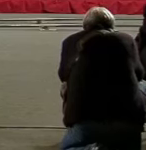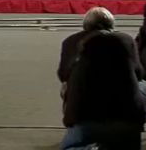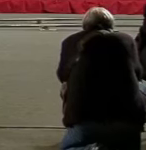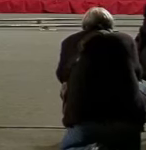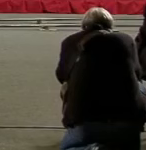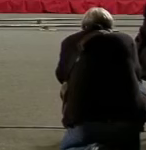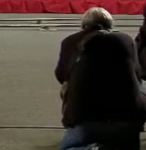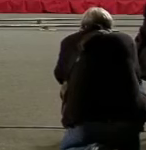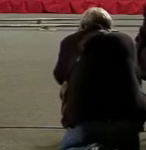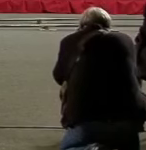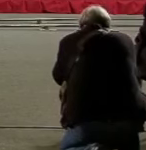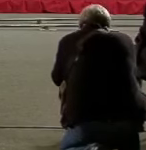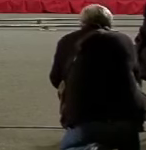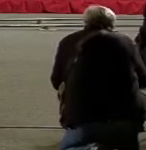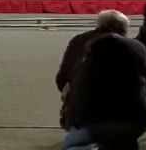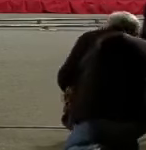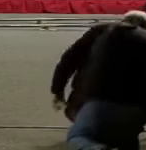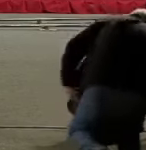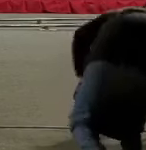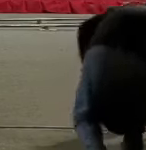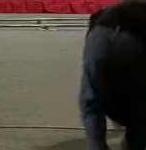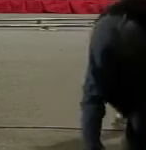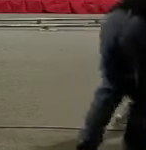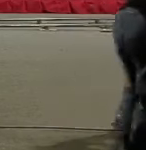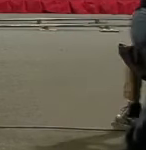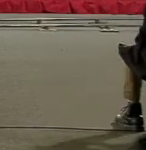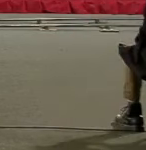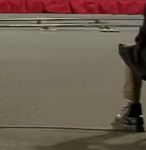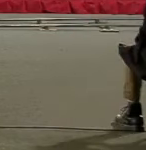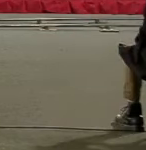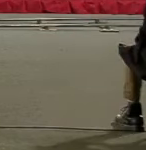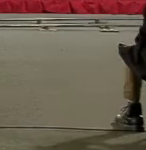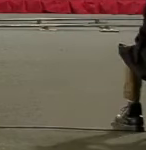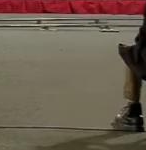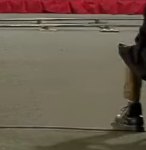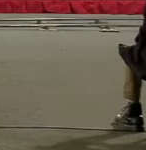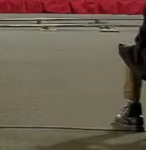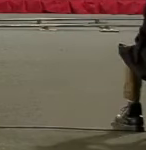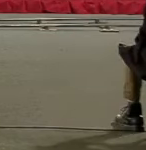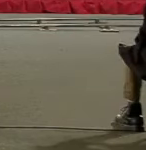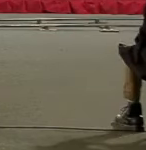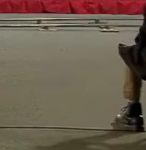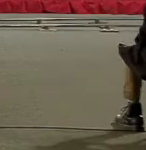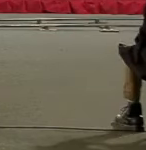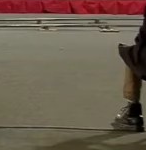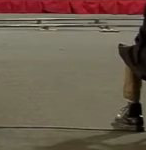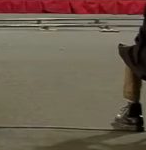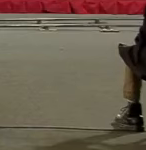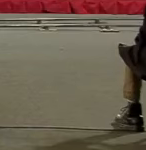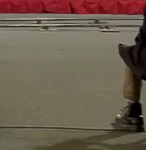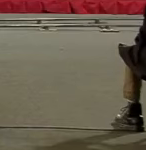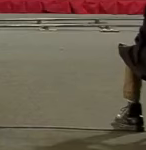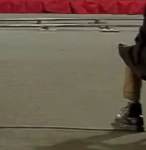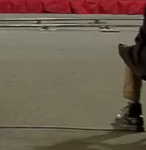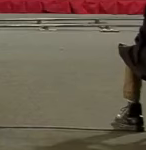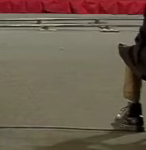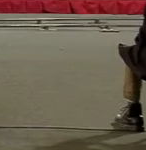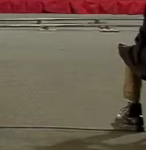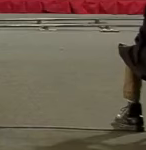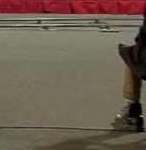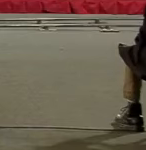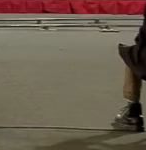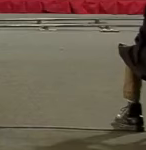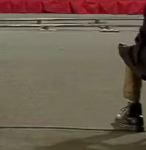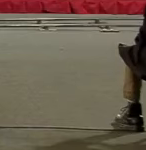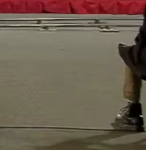y recordarán que en la segunda semana de octubre ya habíamos anunciado aquí que es propósito del gobierno de